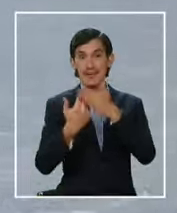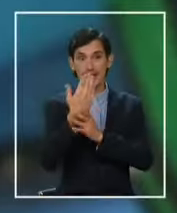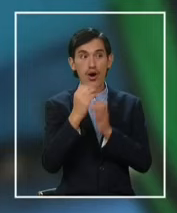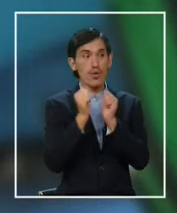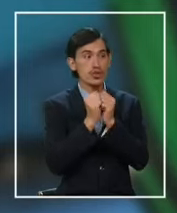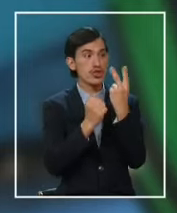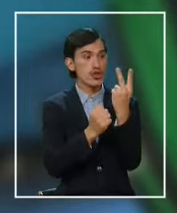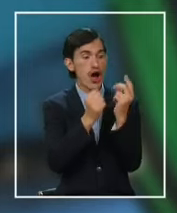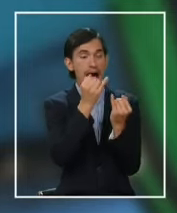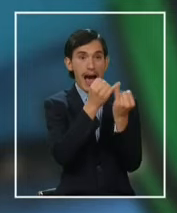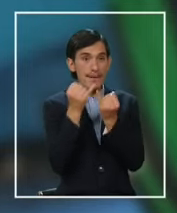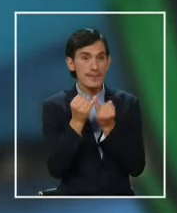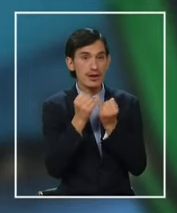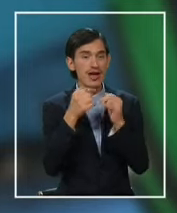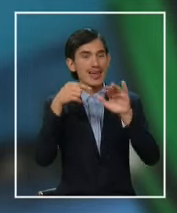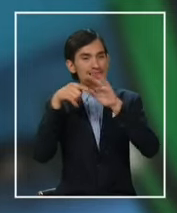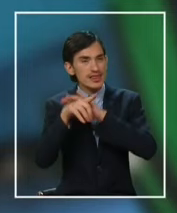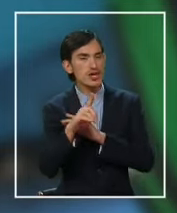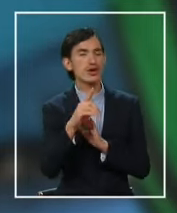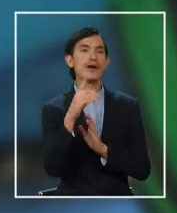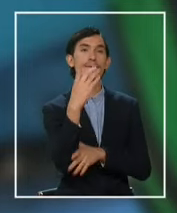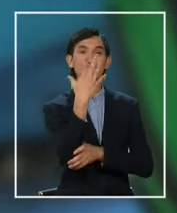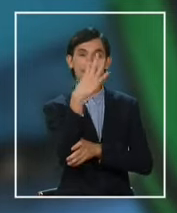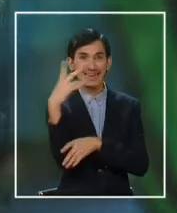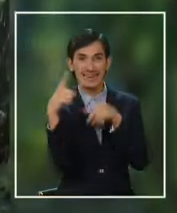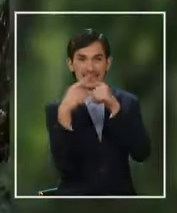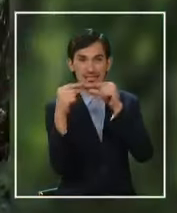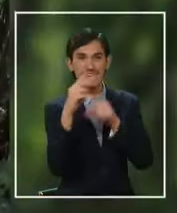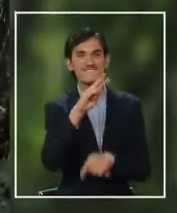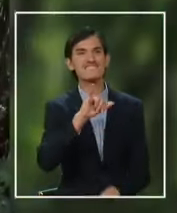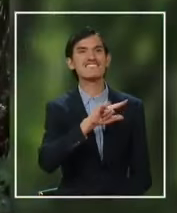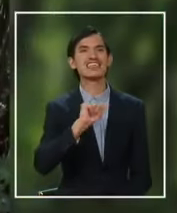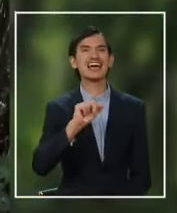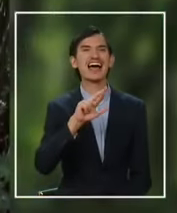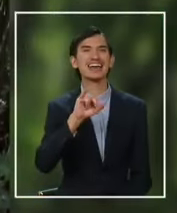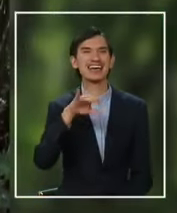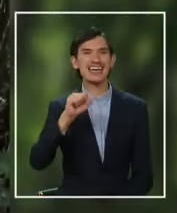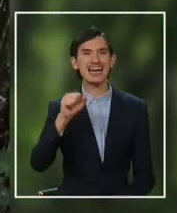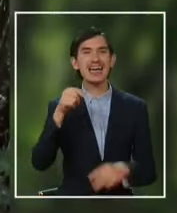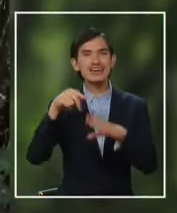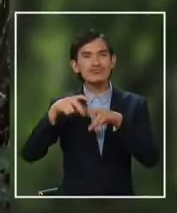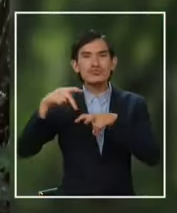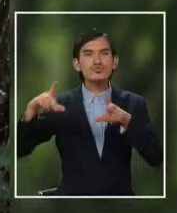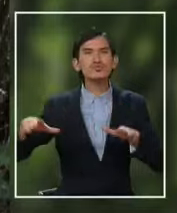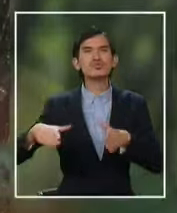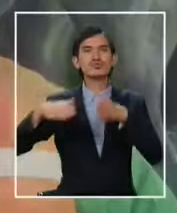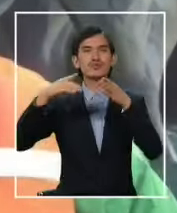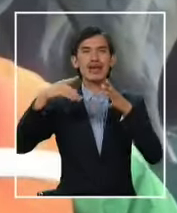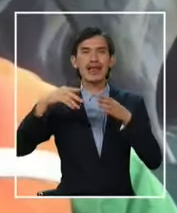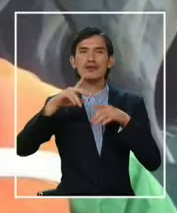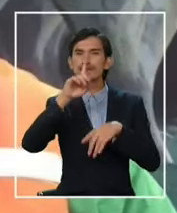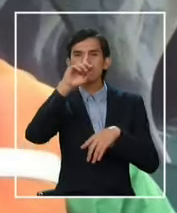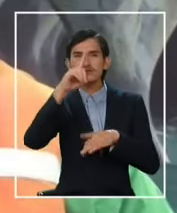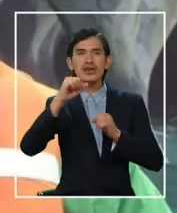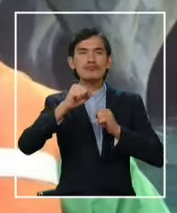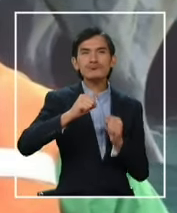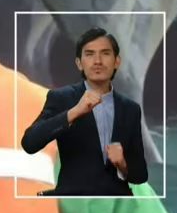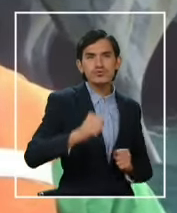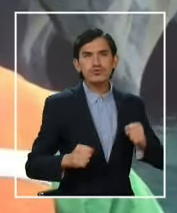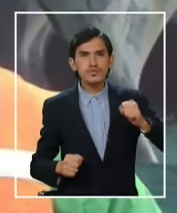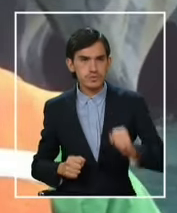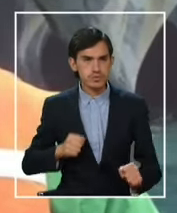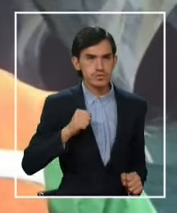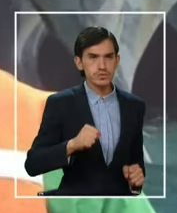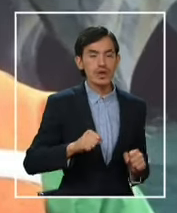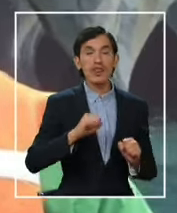a dos amigos, ingresó al Parque Nacional Villarrica y subió al volcán del mismo nombre donde acostumbra andar en snowboard. Todo iba bien,